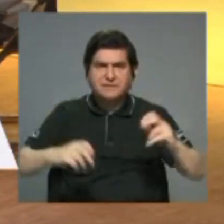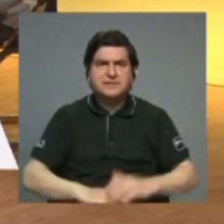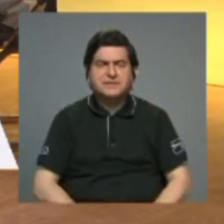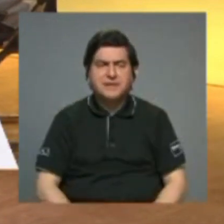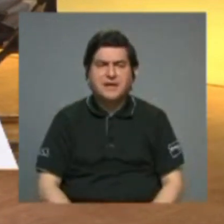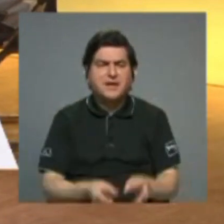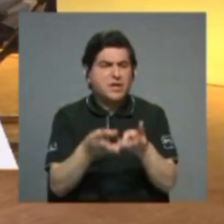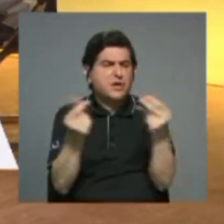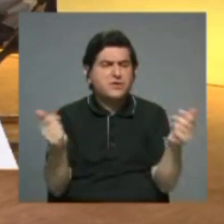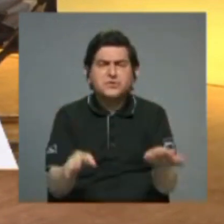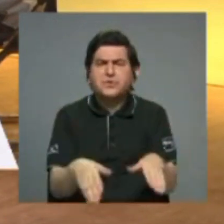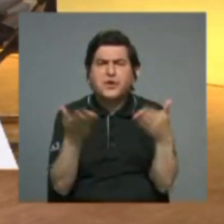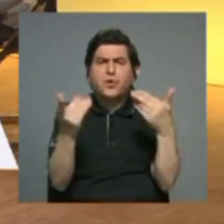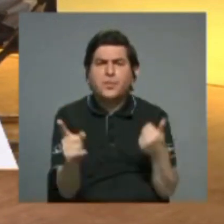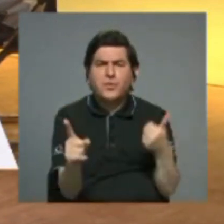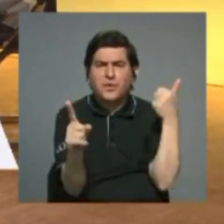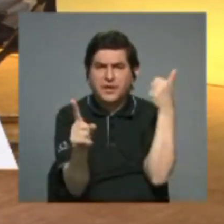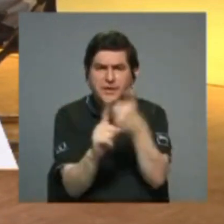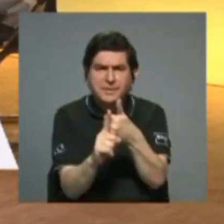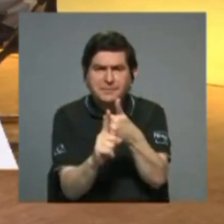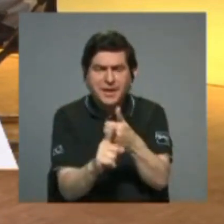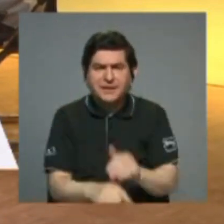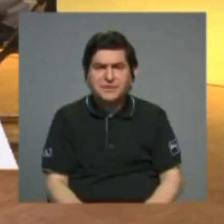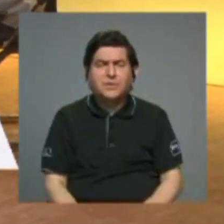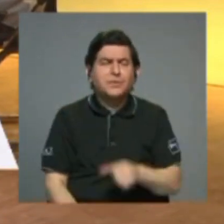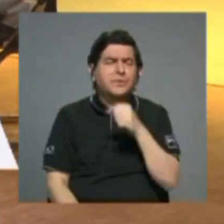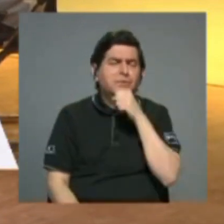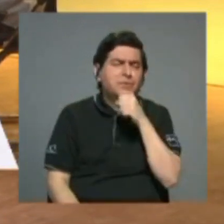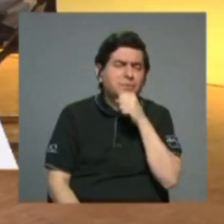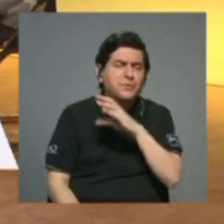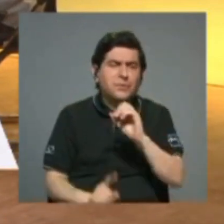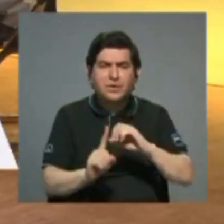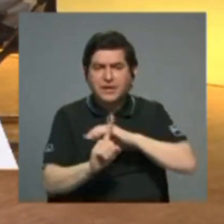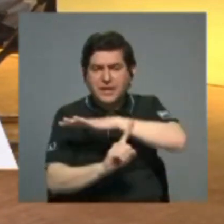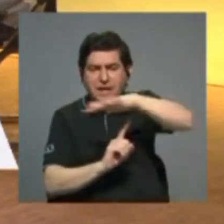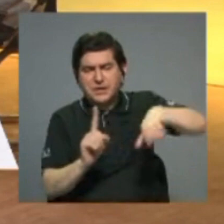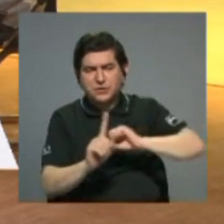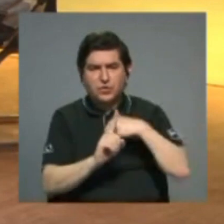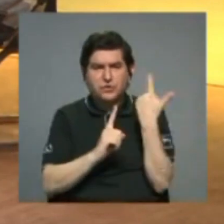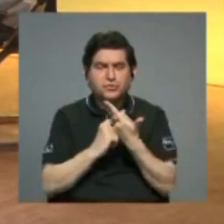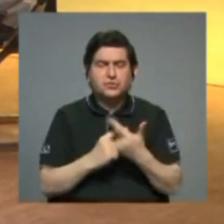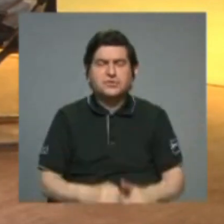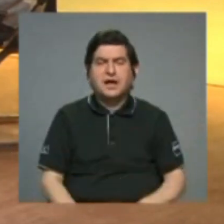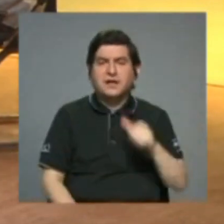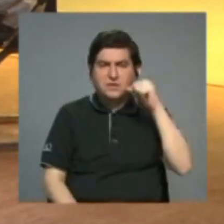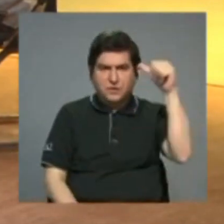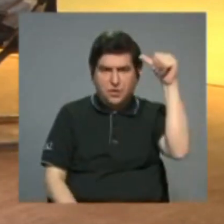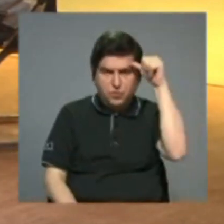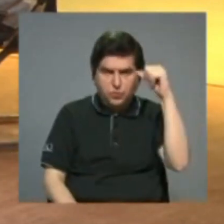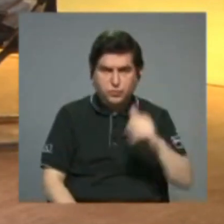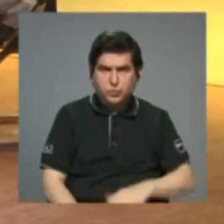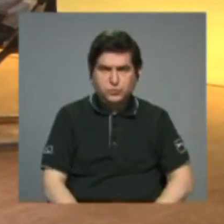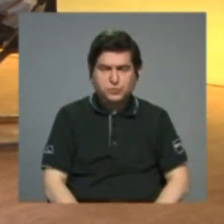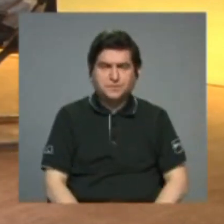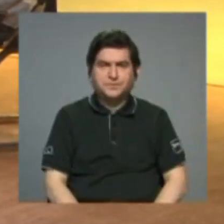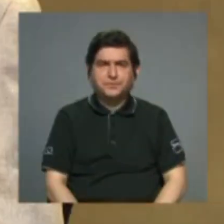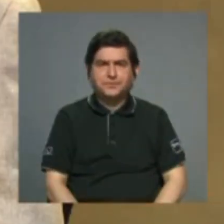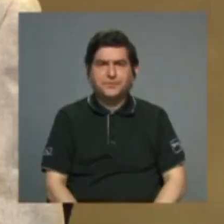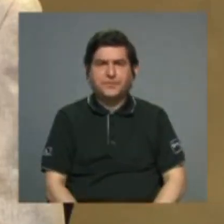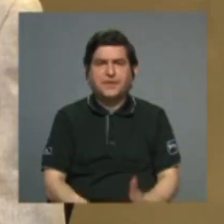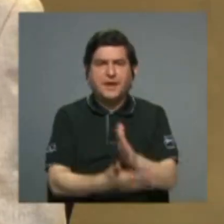se resuelve, cómo impacta el envejecimiento y el entorno social y salud en adultos. Y también el